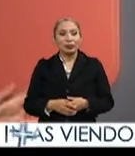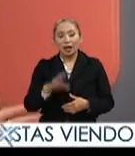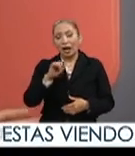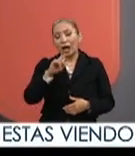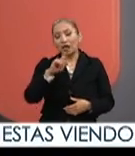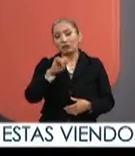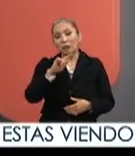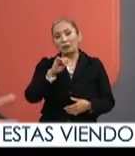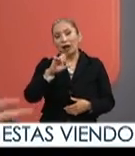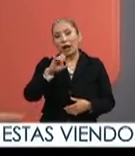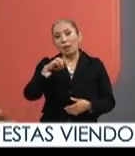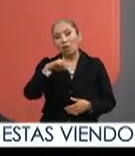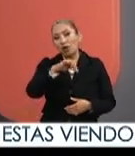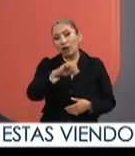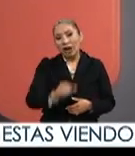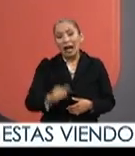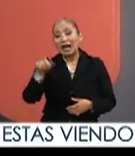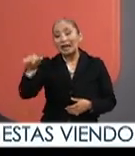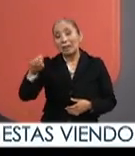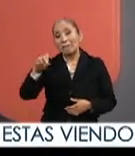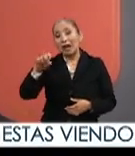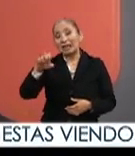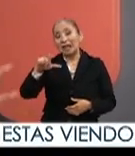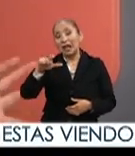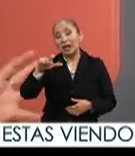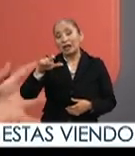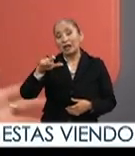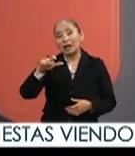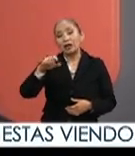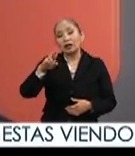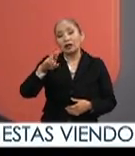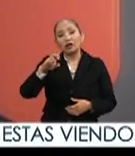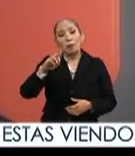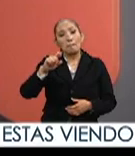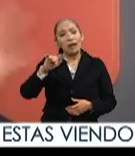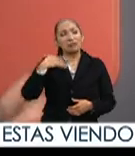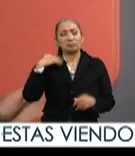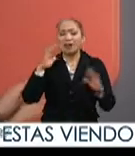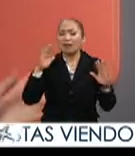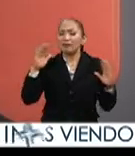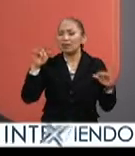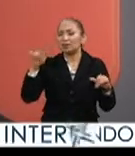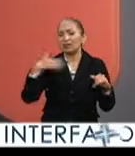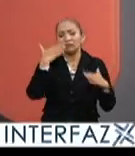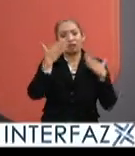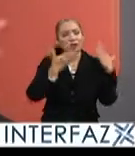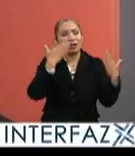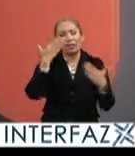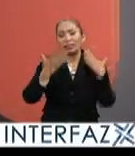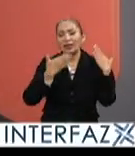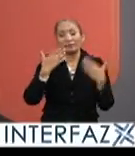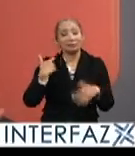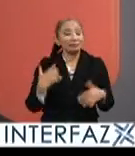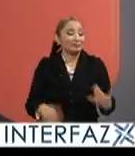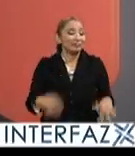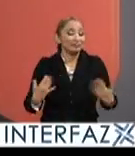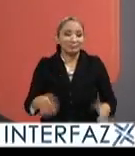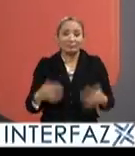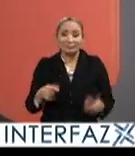Carlos Alberto Carmona y Mariel González Romero, que fueron extraordinarios estudiantes, bueno, y